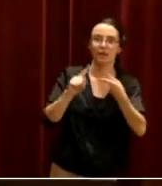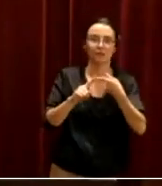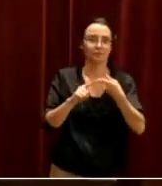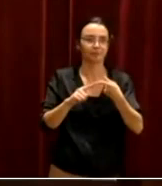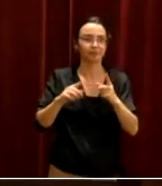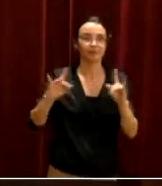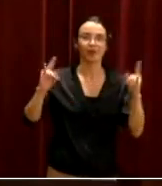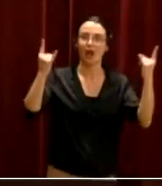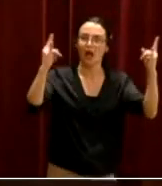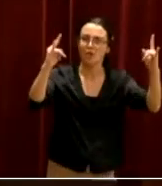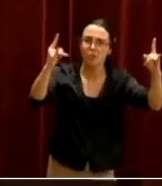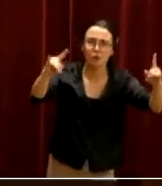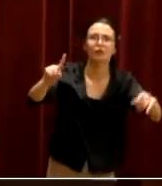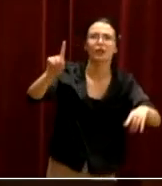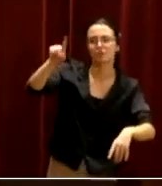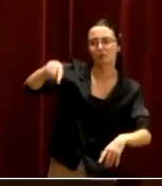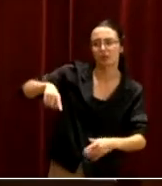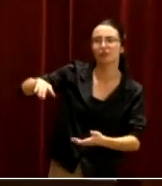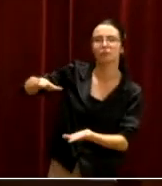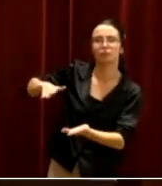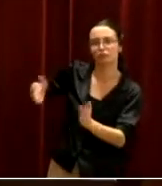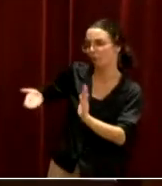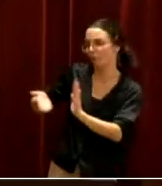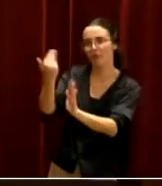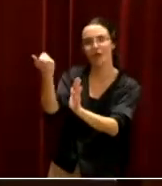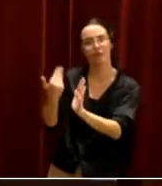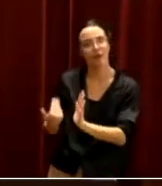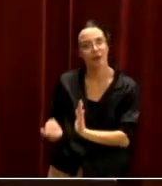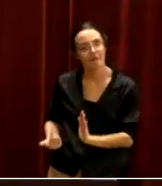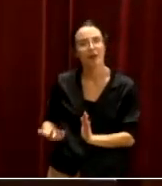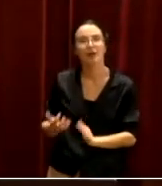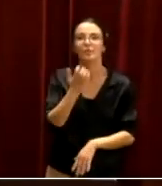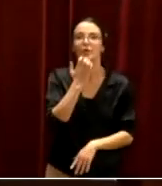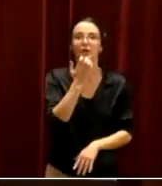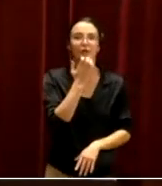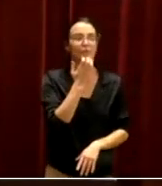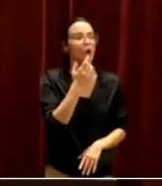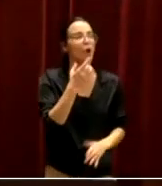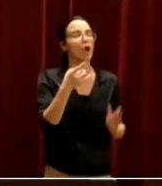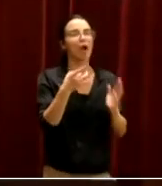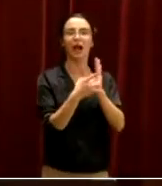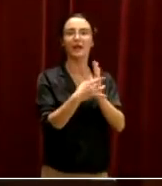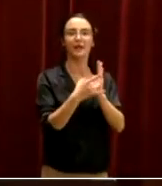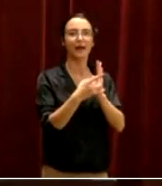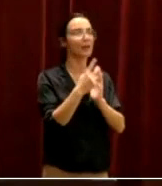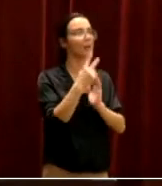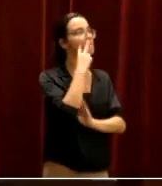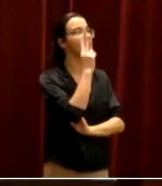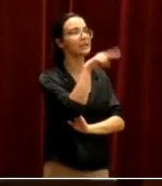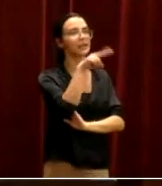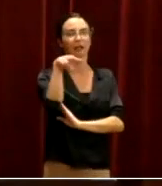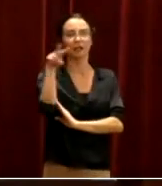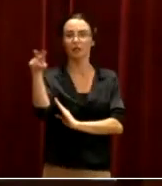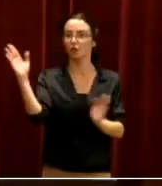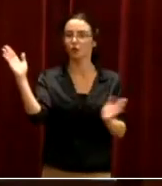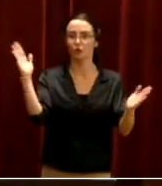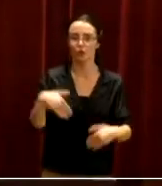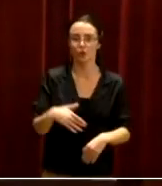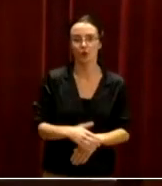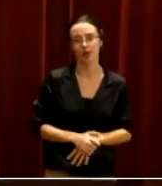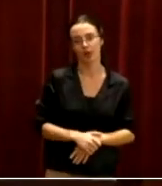arbolado no tiene en cuenta ningún criterio de calidad paisajística y de adaptación al ambiente